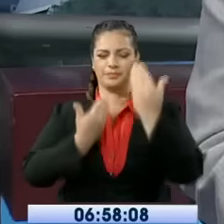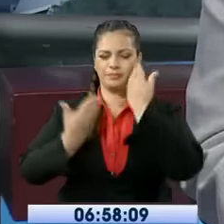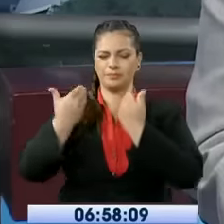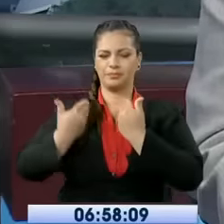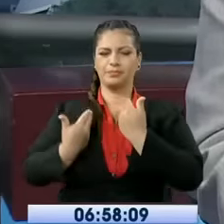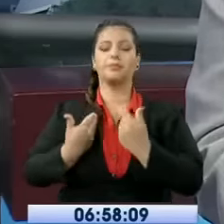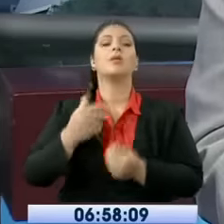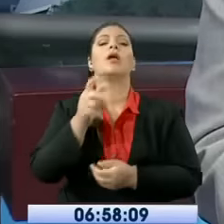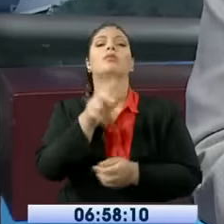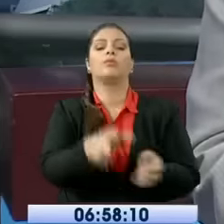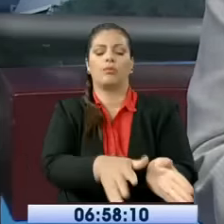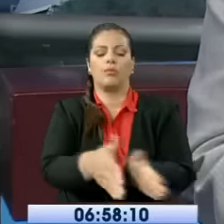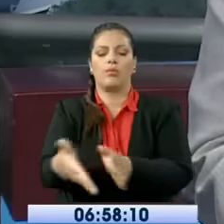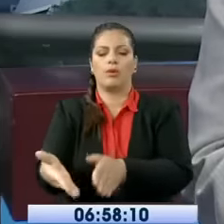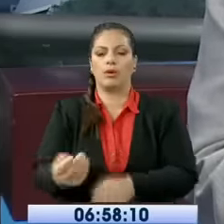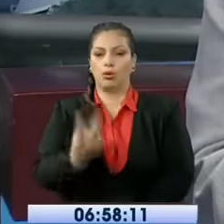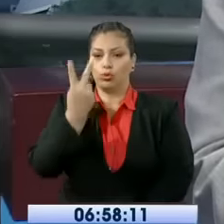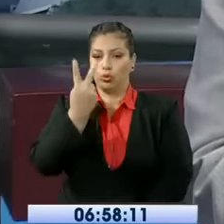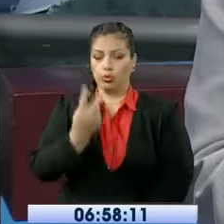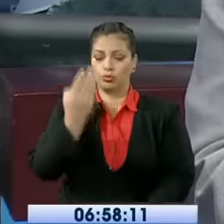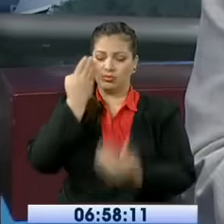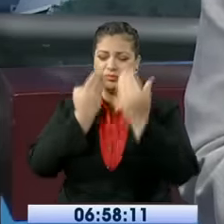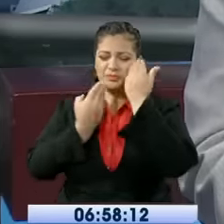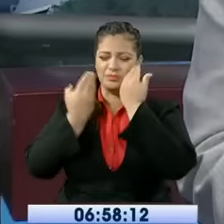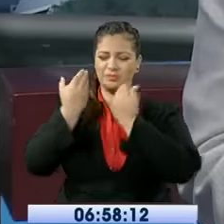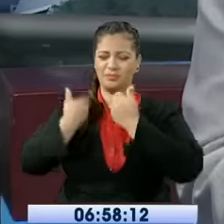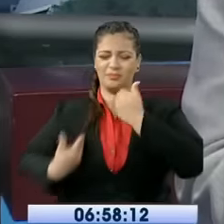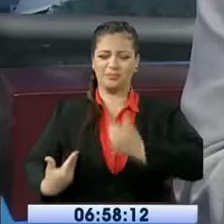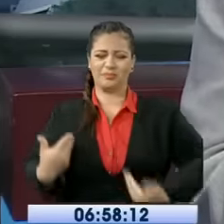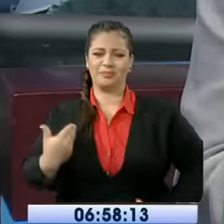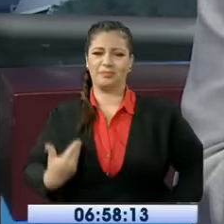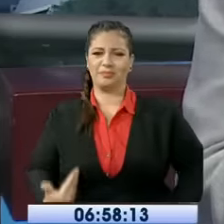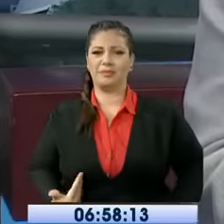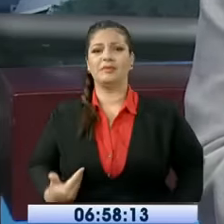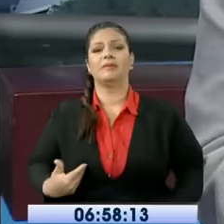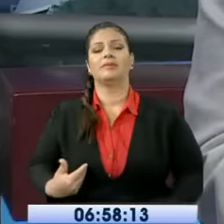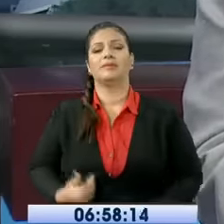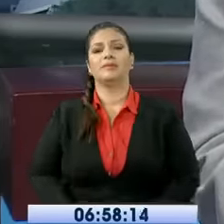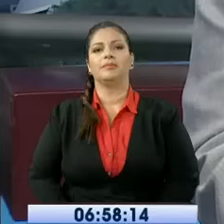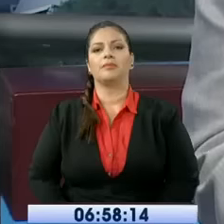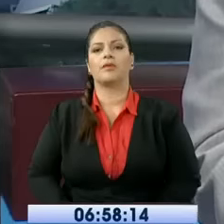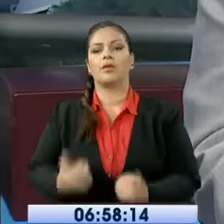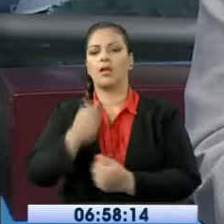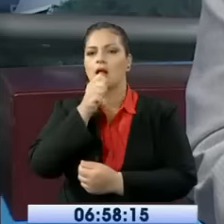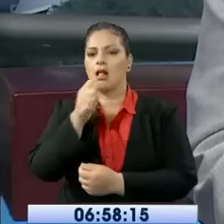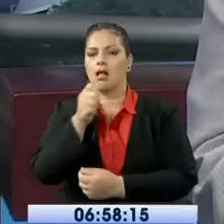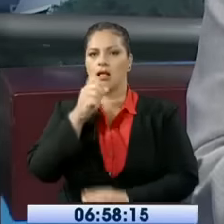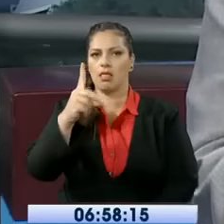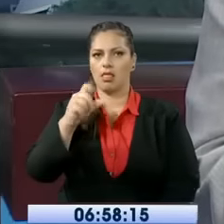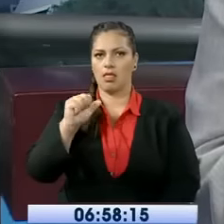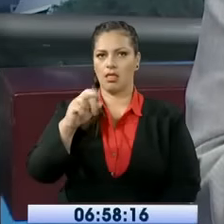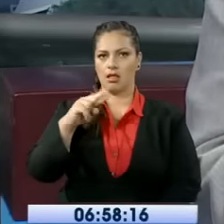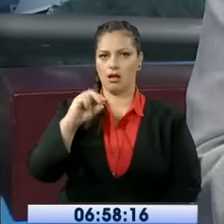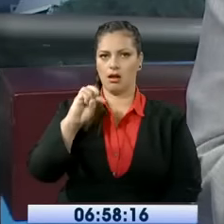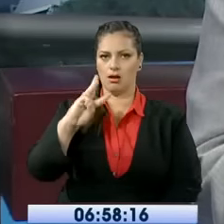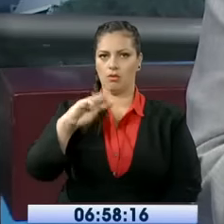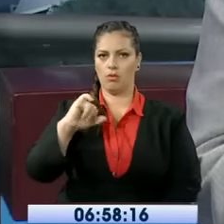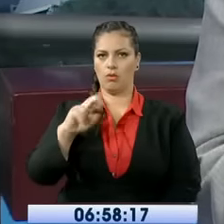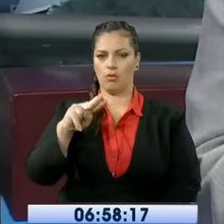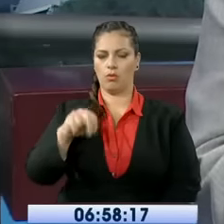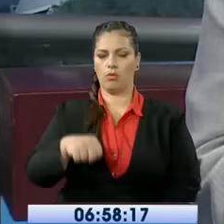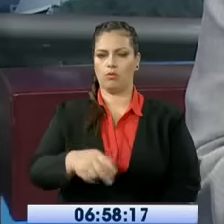se debaten entre la vida y la muerte. Darwin Altamirano nos cuenta los detalles de este penoso accidente